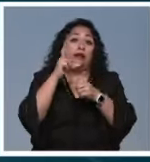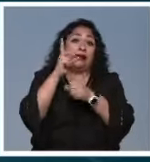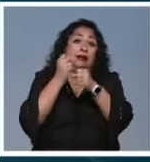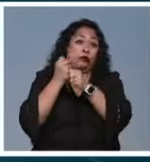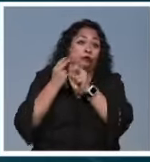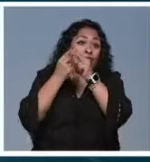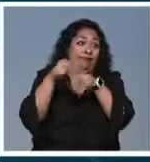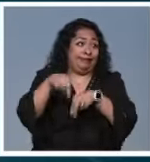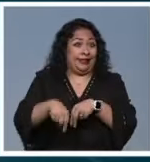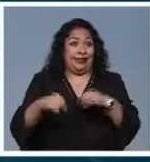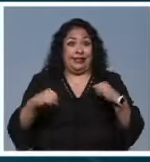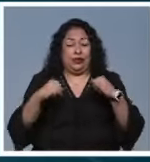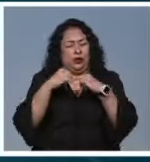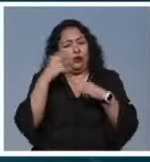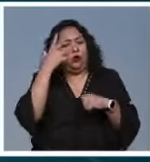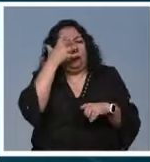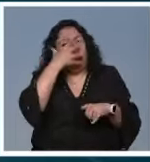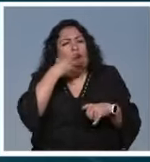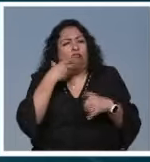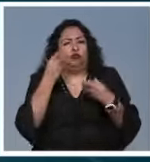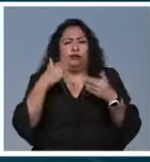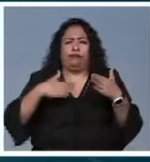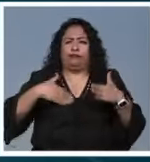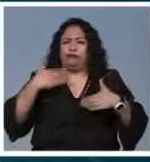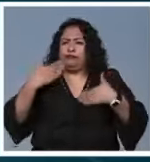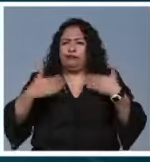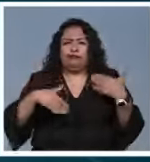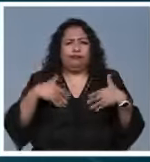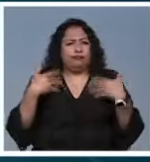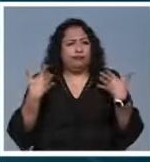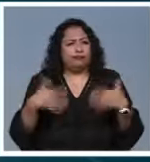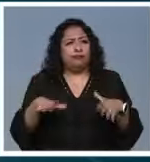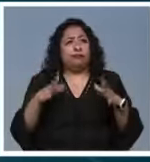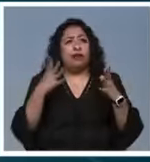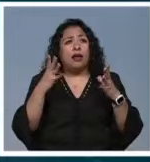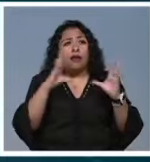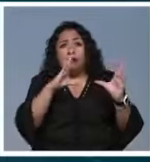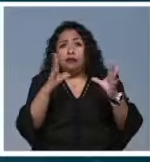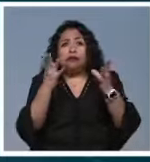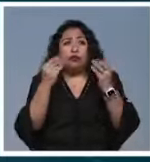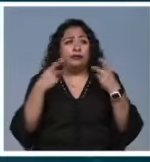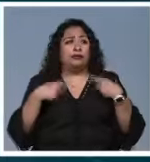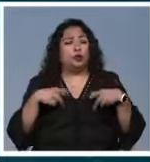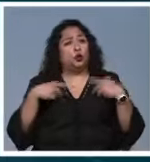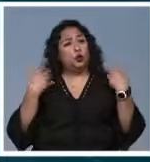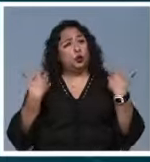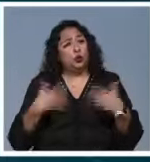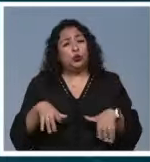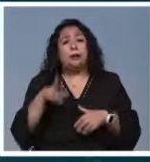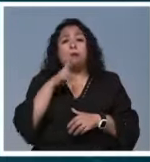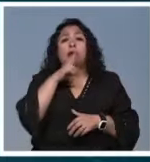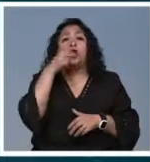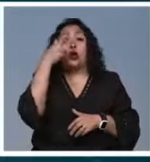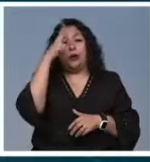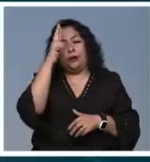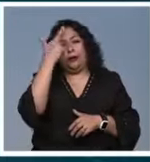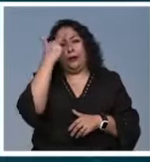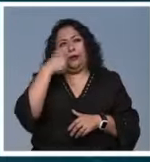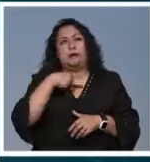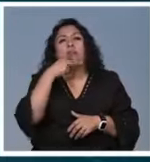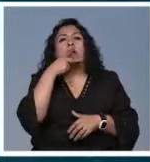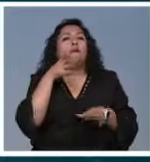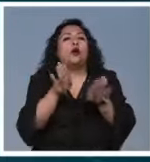institución maravillosa, que ha dado tantas alegrías, que ha formado a tantísimas personas. Y bueno, qué mejor que recordar a mi padre que con